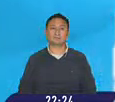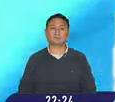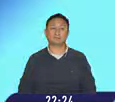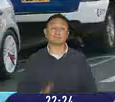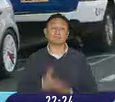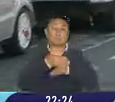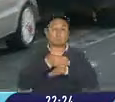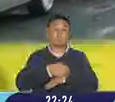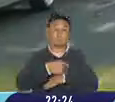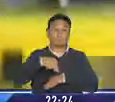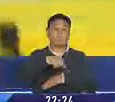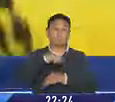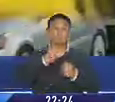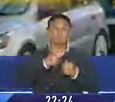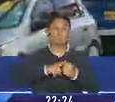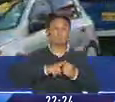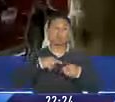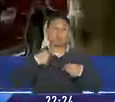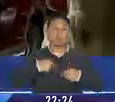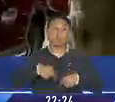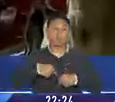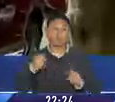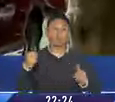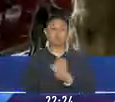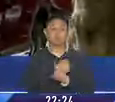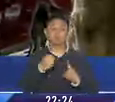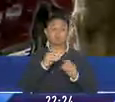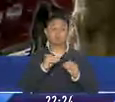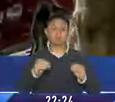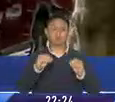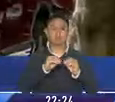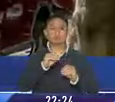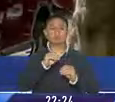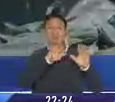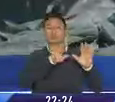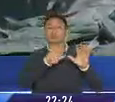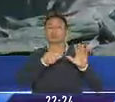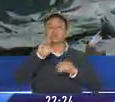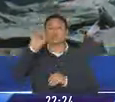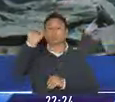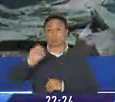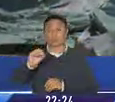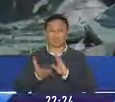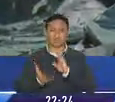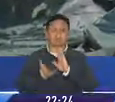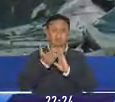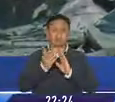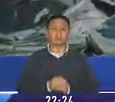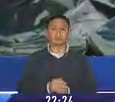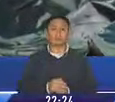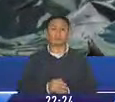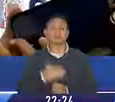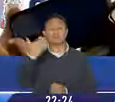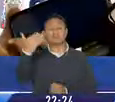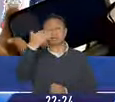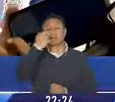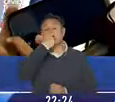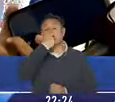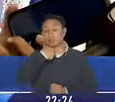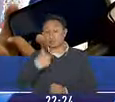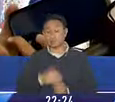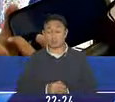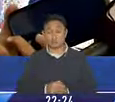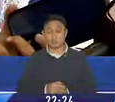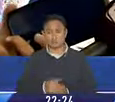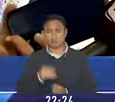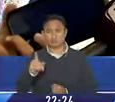Más adelante, en Quito, la violencia criminal ha incrementado en un 88%. Ante ello, el alcalde capitalino, Pavel